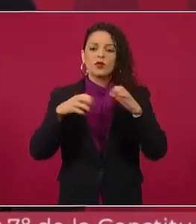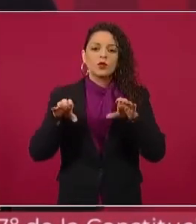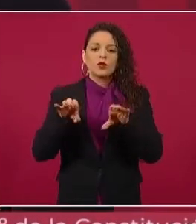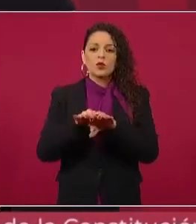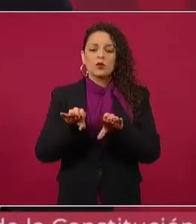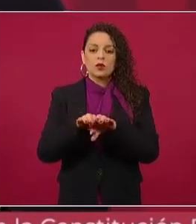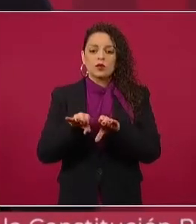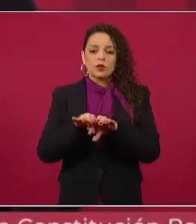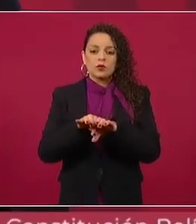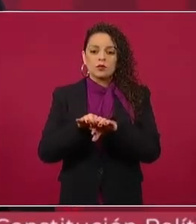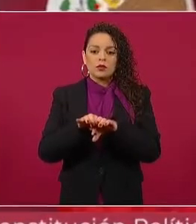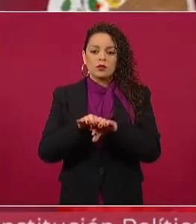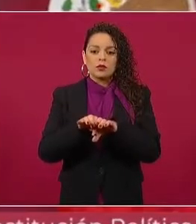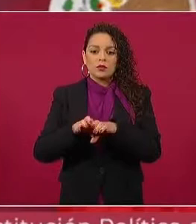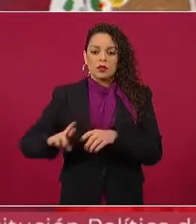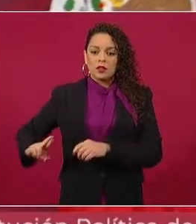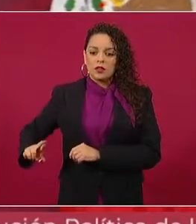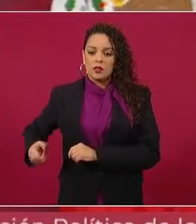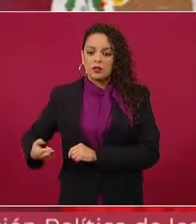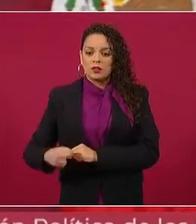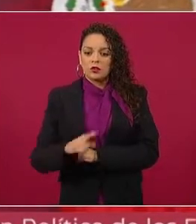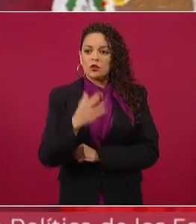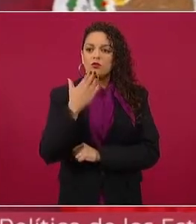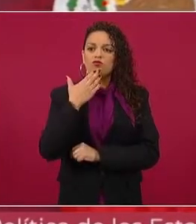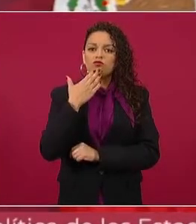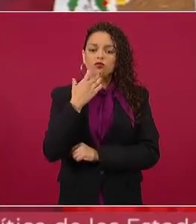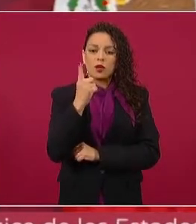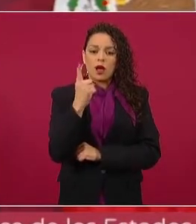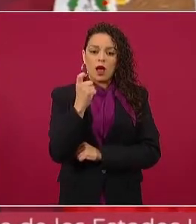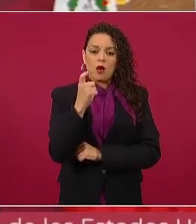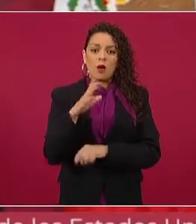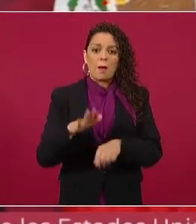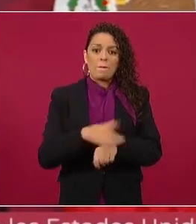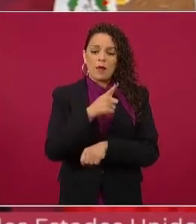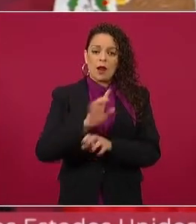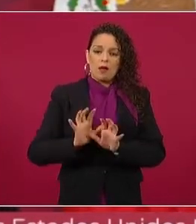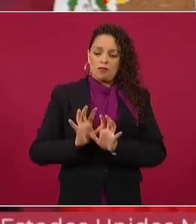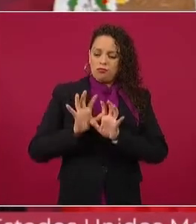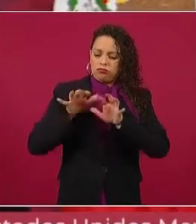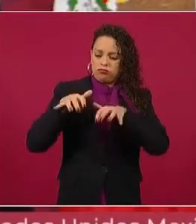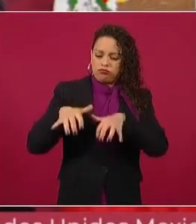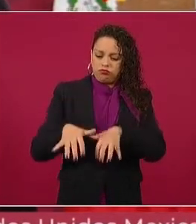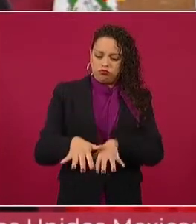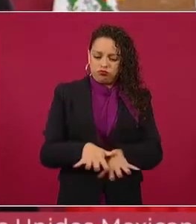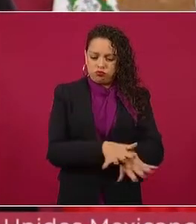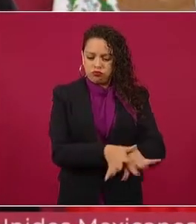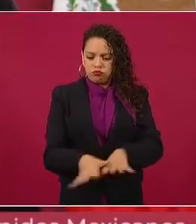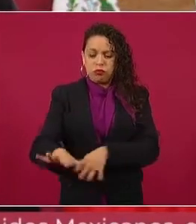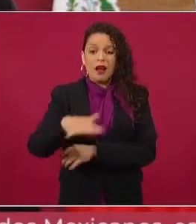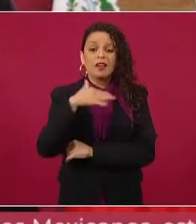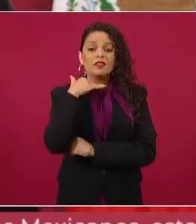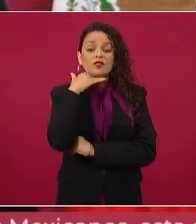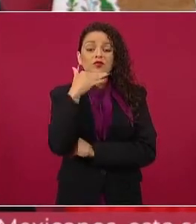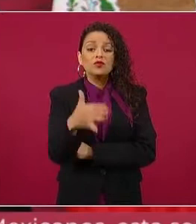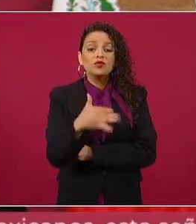del agua del río Sonora por los derrames que contaminaron,